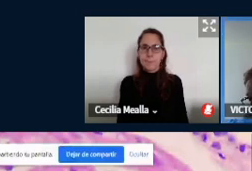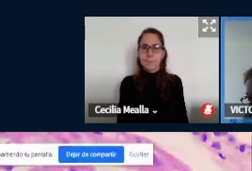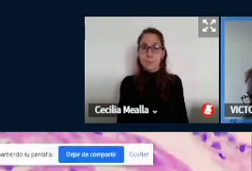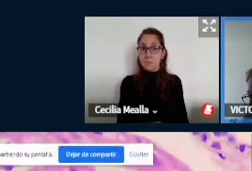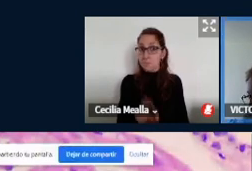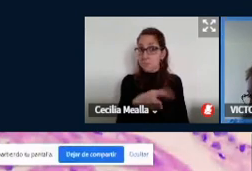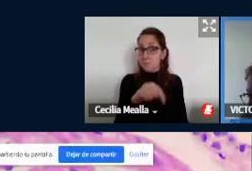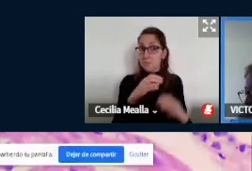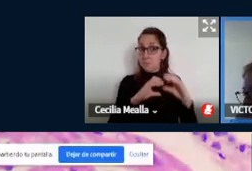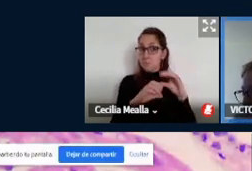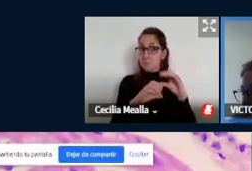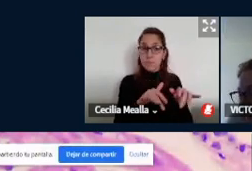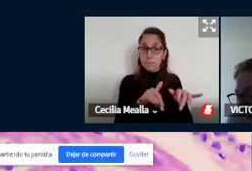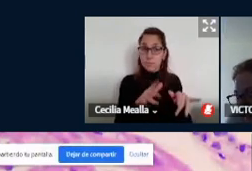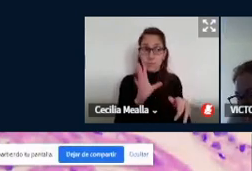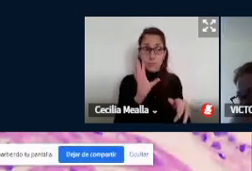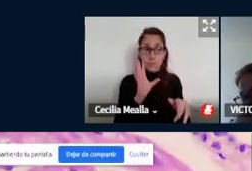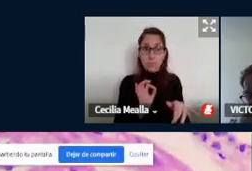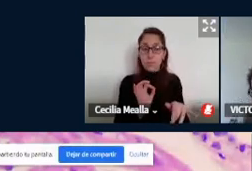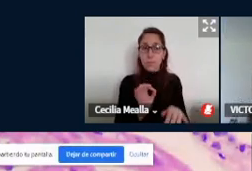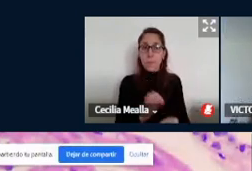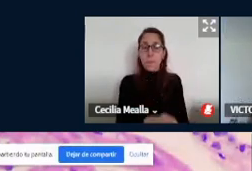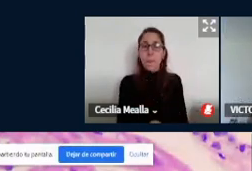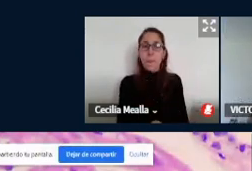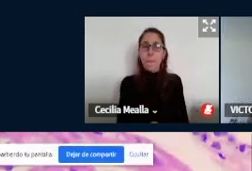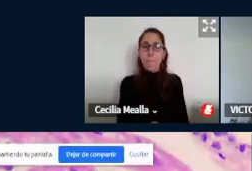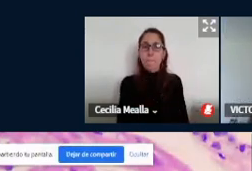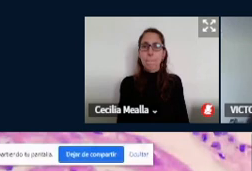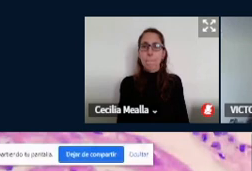¿Están escribiendo por lo menos?